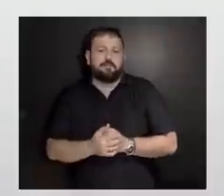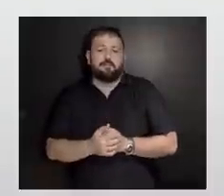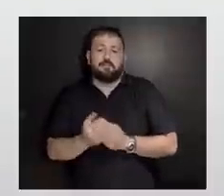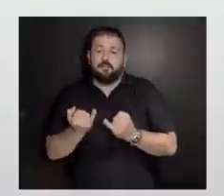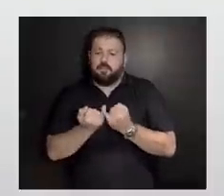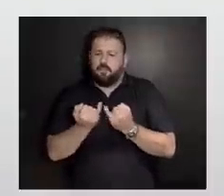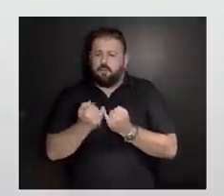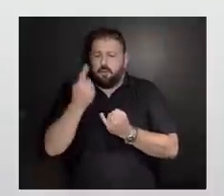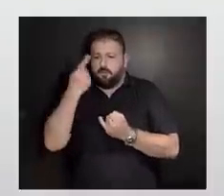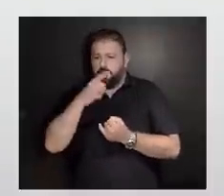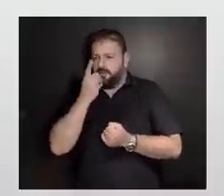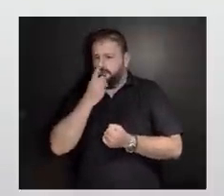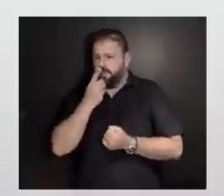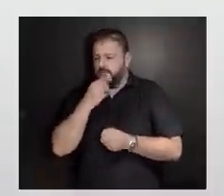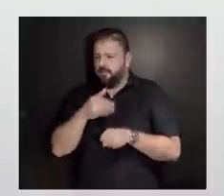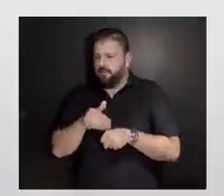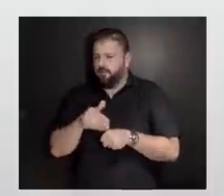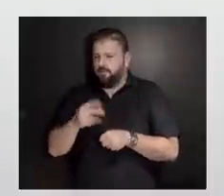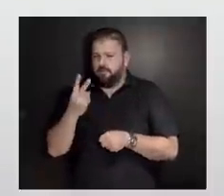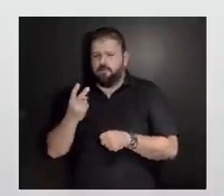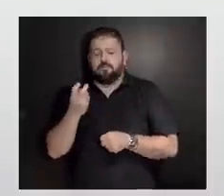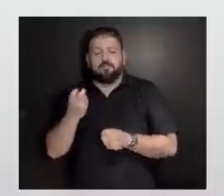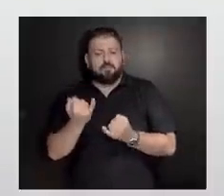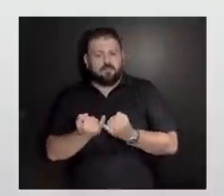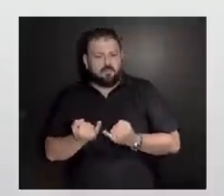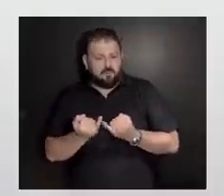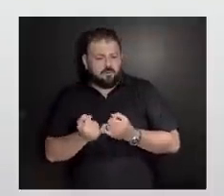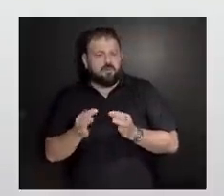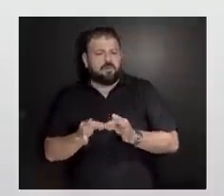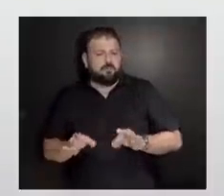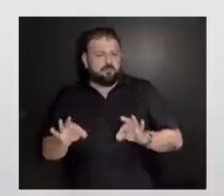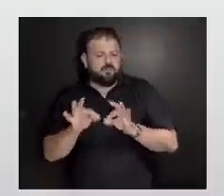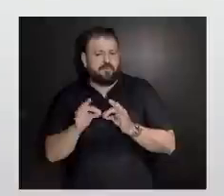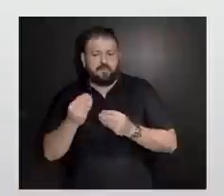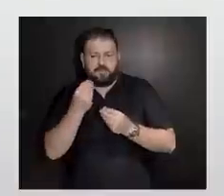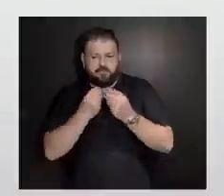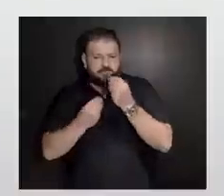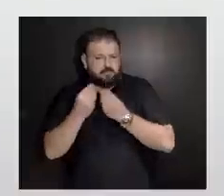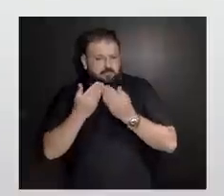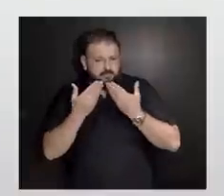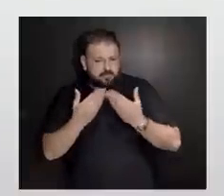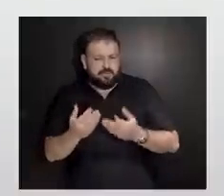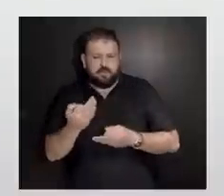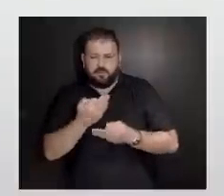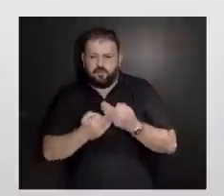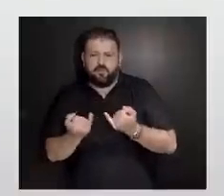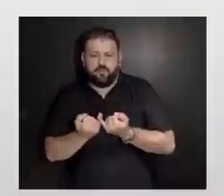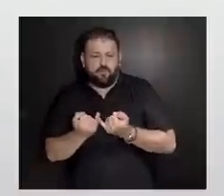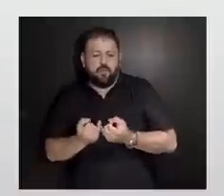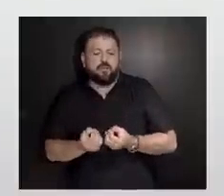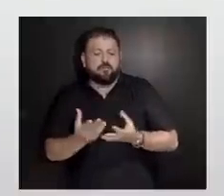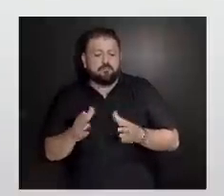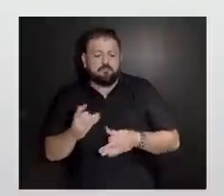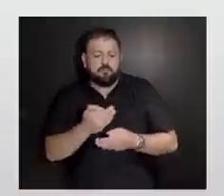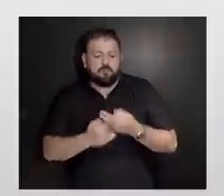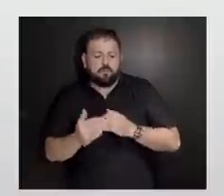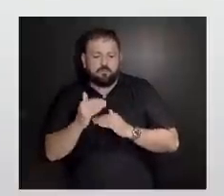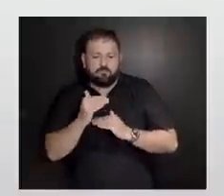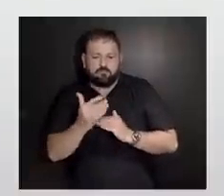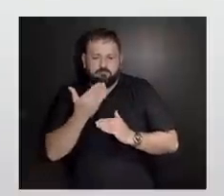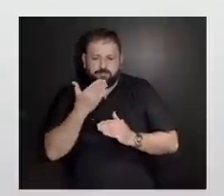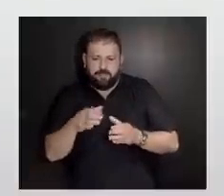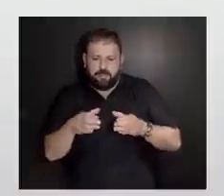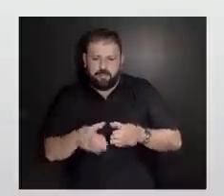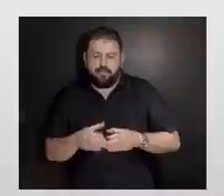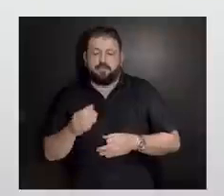2, entonces también es importante cuidar los alimentos que vamos a ingerir, cuidar la cantidad o más bien disminuir o quitar lo que son